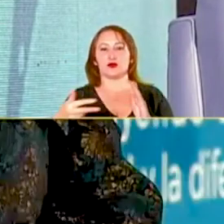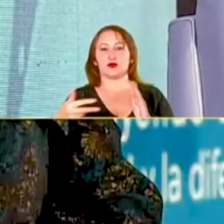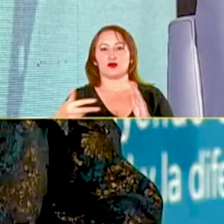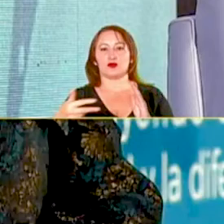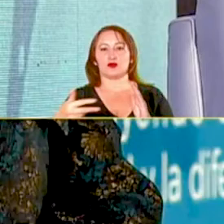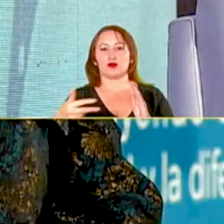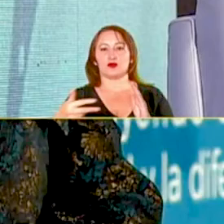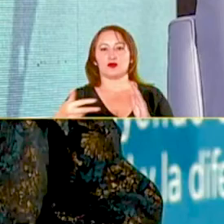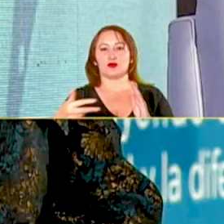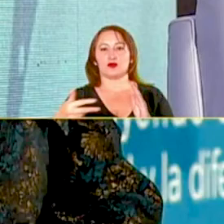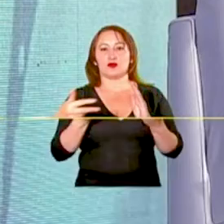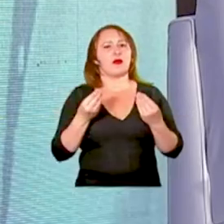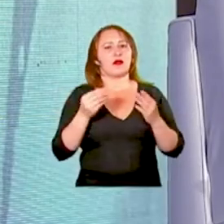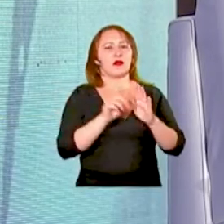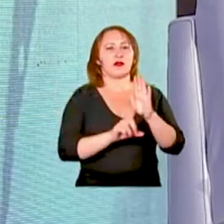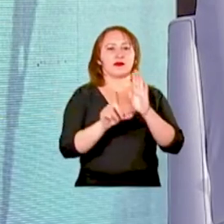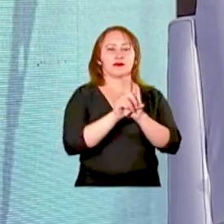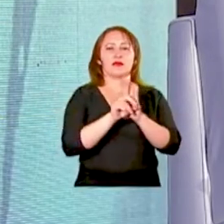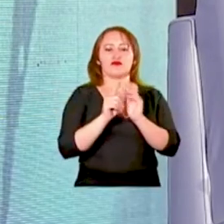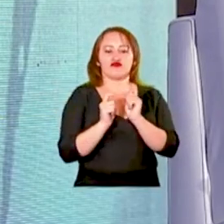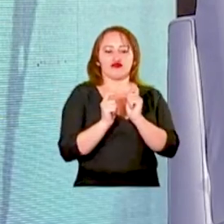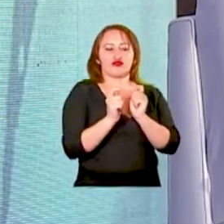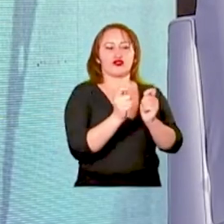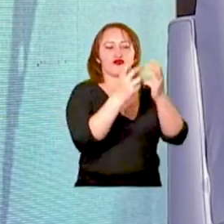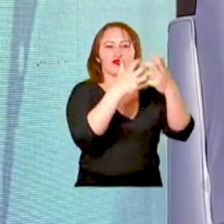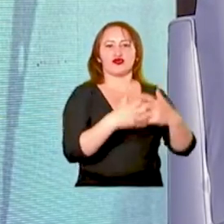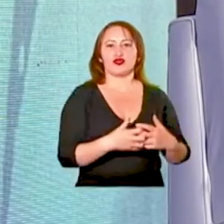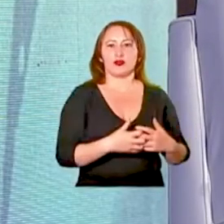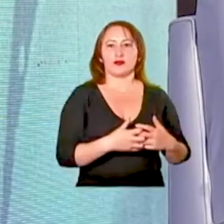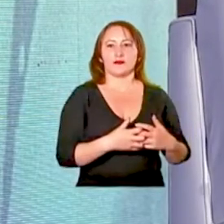le permite atribuir funciones